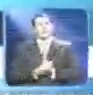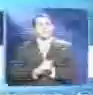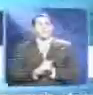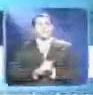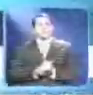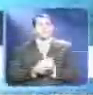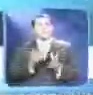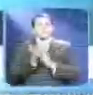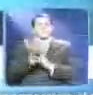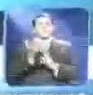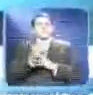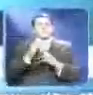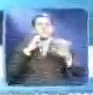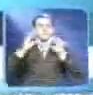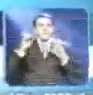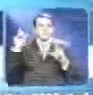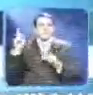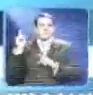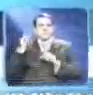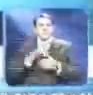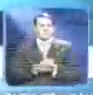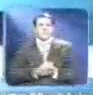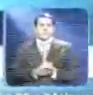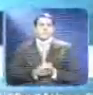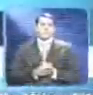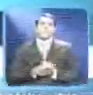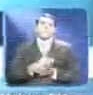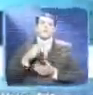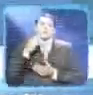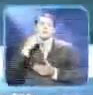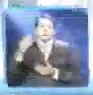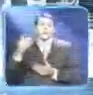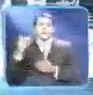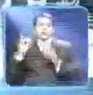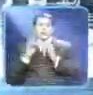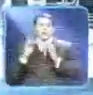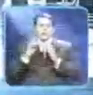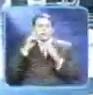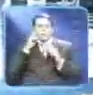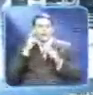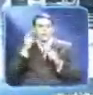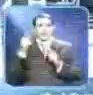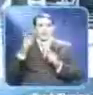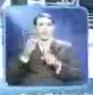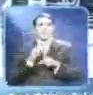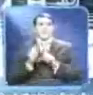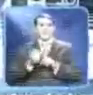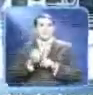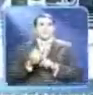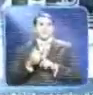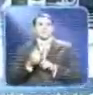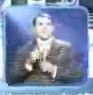con los medios de comunicación. Bien, señor Camero, le agradecemos muchísimo por el contacto, vamos a estar muy pendientes de esta situación en el Rodeo.